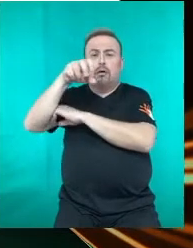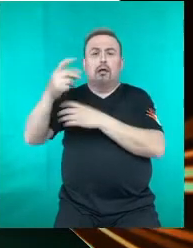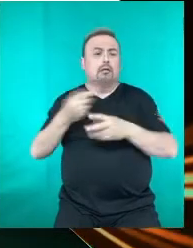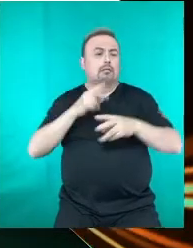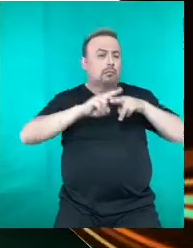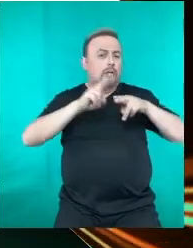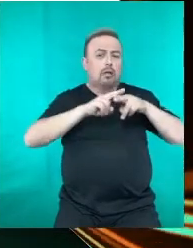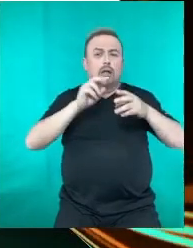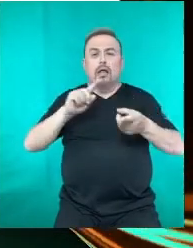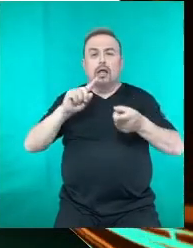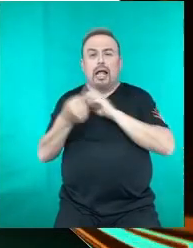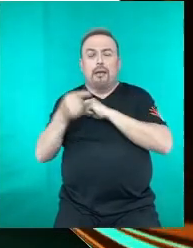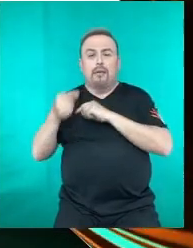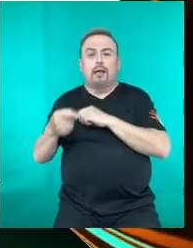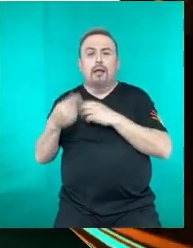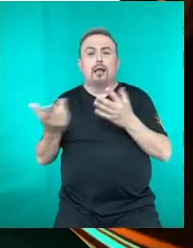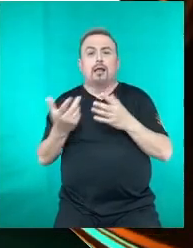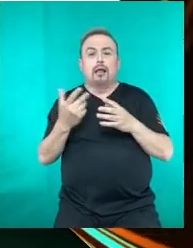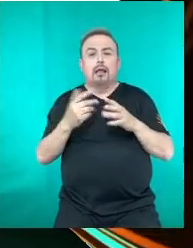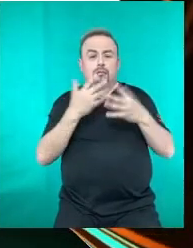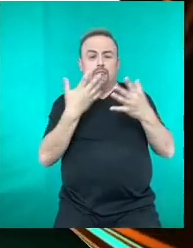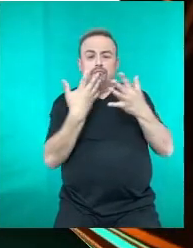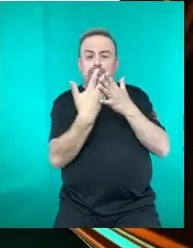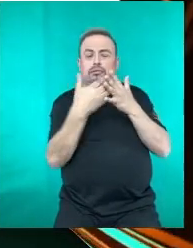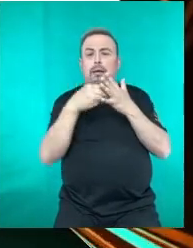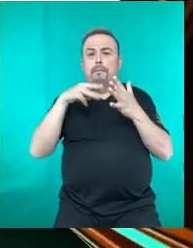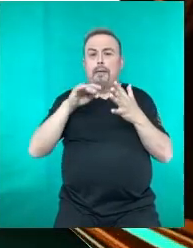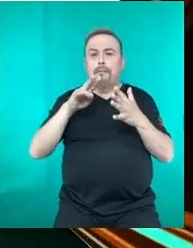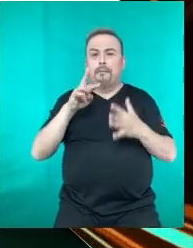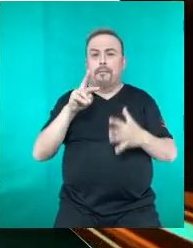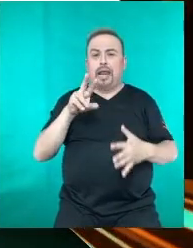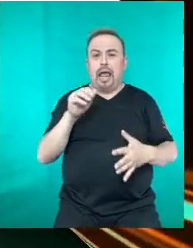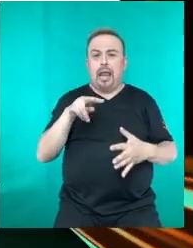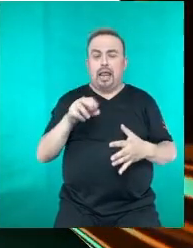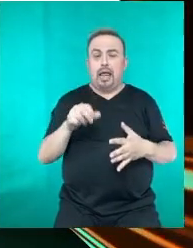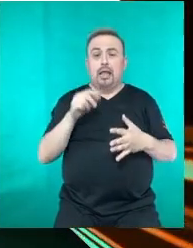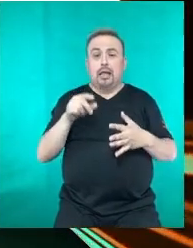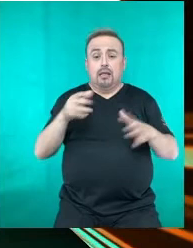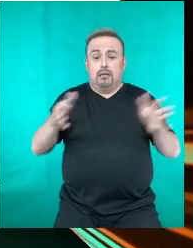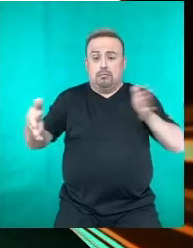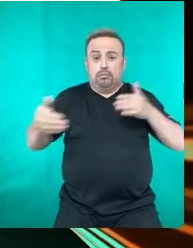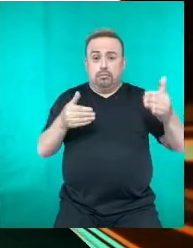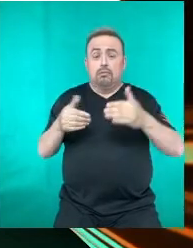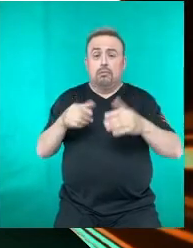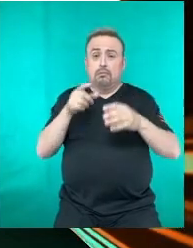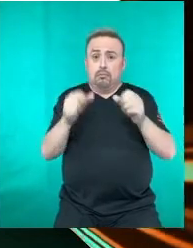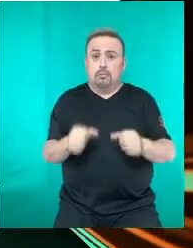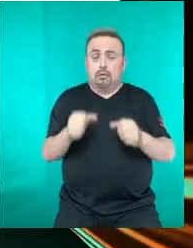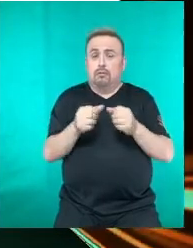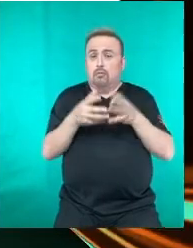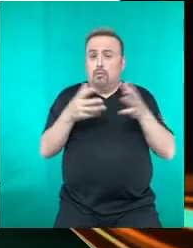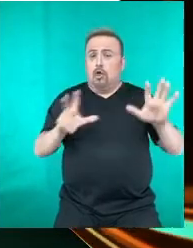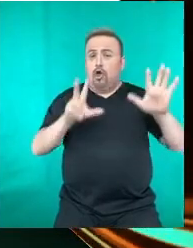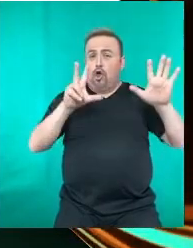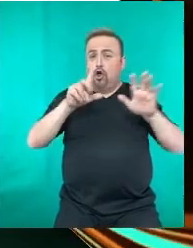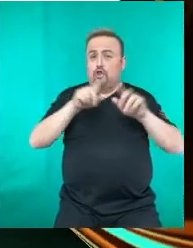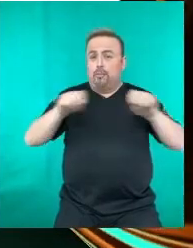cambio de las membranas. Piensen que las membranas, los racks de membranas pueden ser altos hasta 8 metros, 10